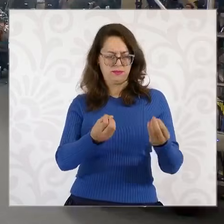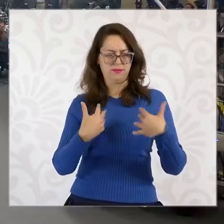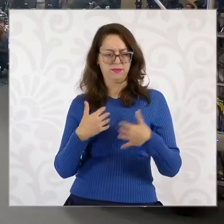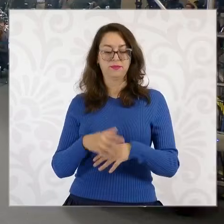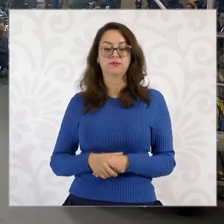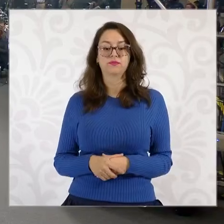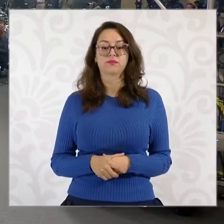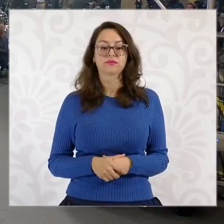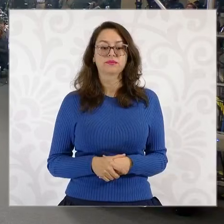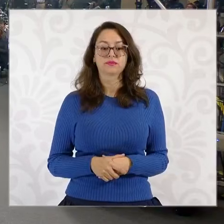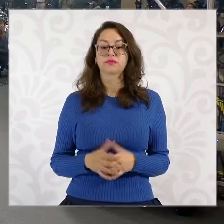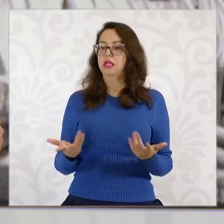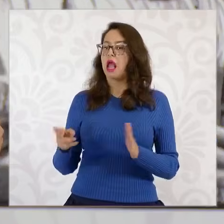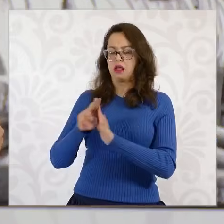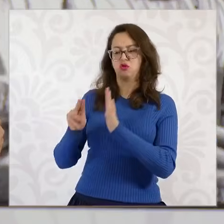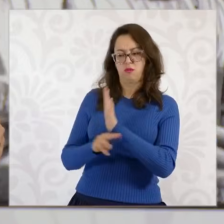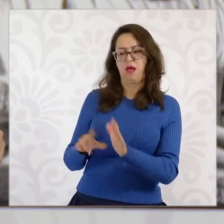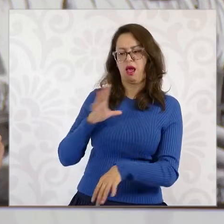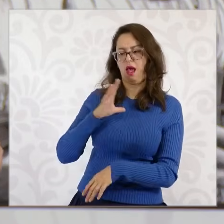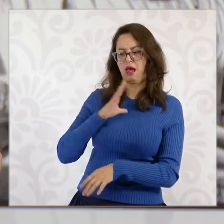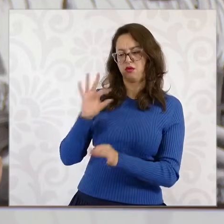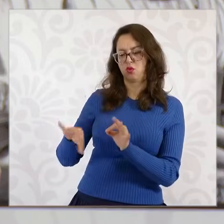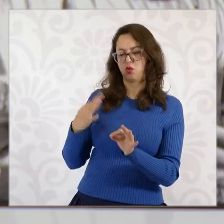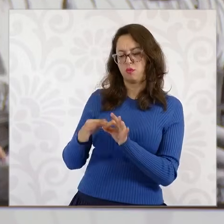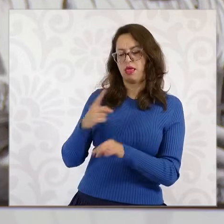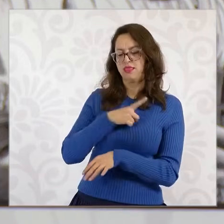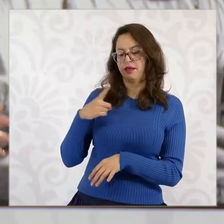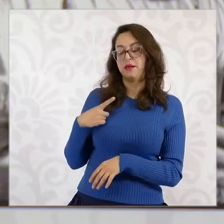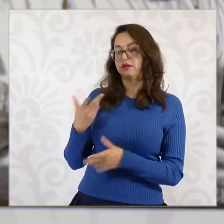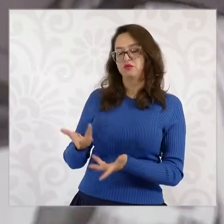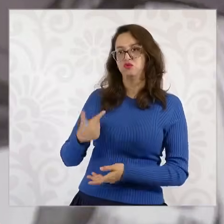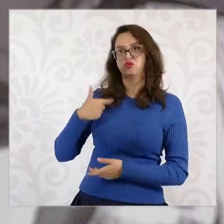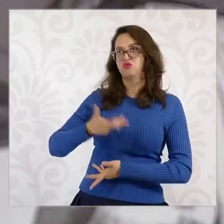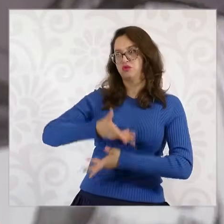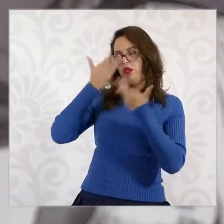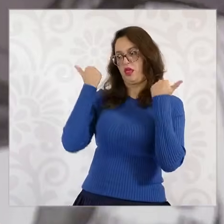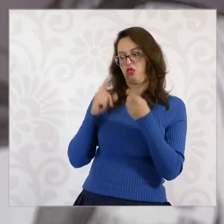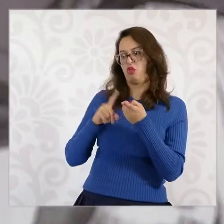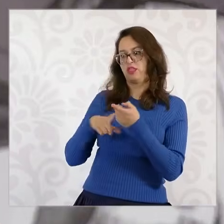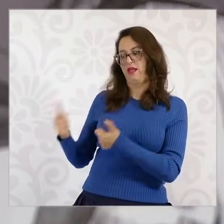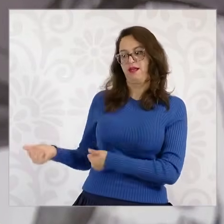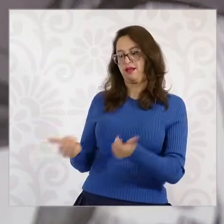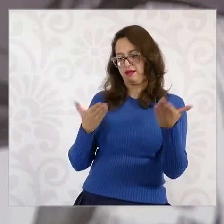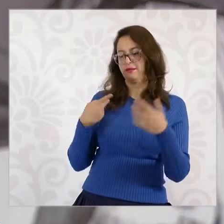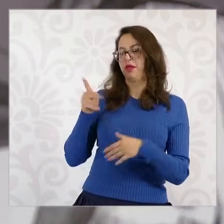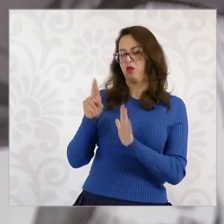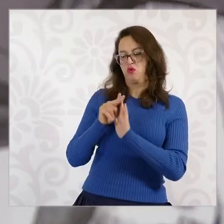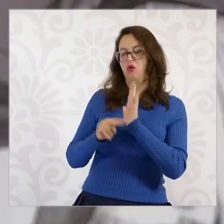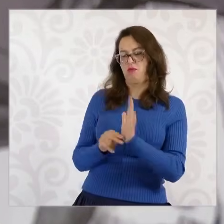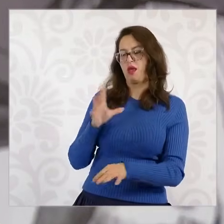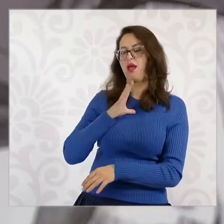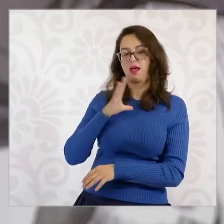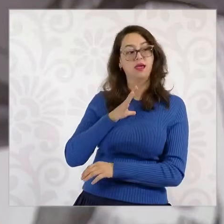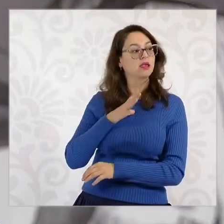Sí, porque no… Pero se cumple con la norma. Es la Pero duda. ¿a dónde los están llevando? No tengo en este momento la información, pero con